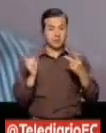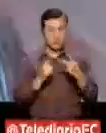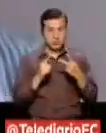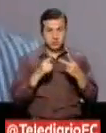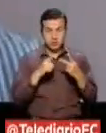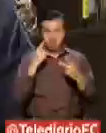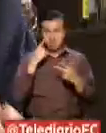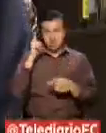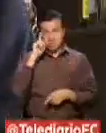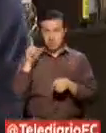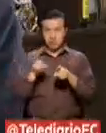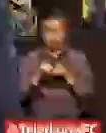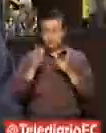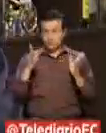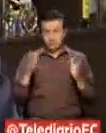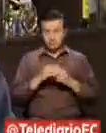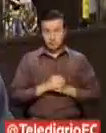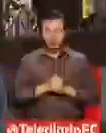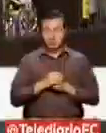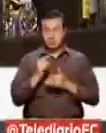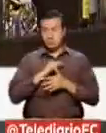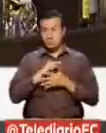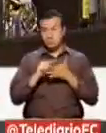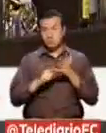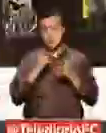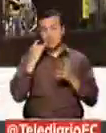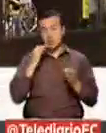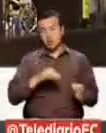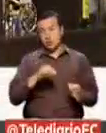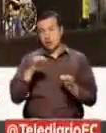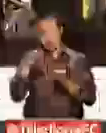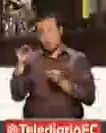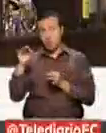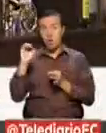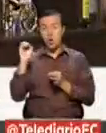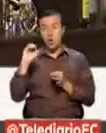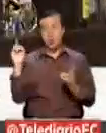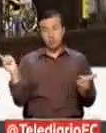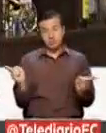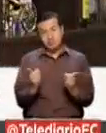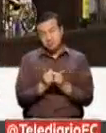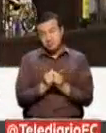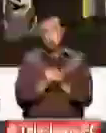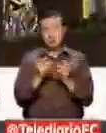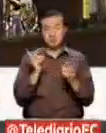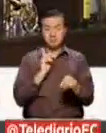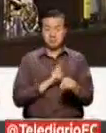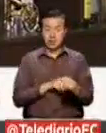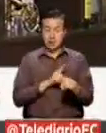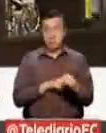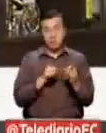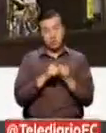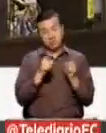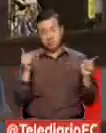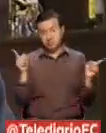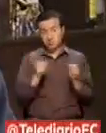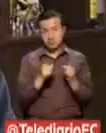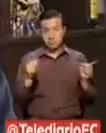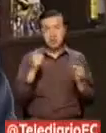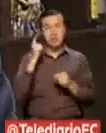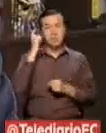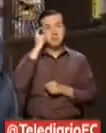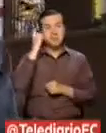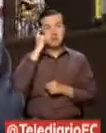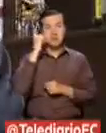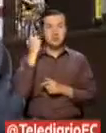de apelación. Múltiples aspectos que pueden demorar o acortar la resolución. Pero yo estimo de